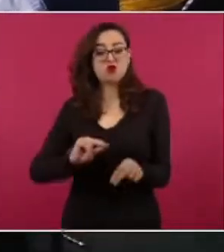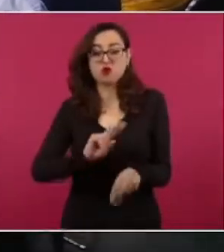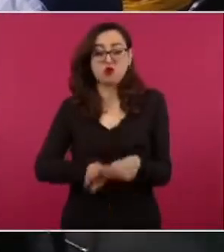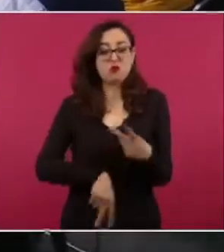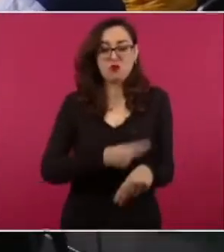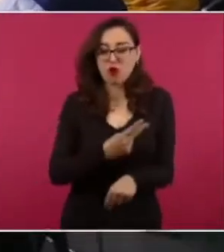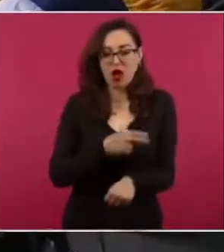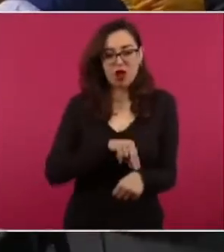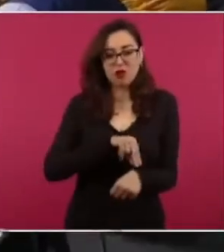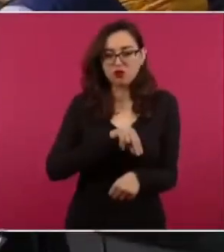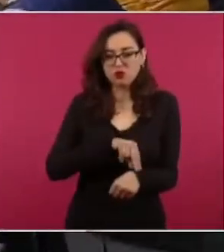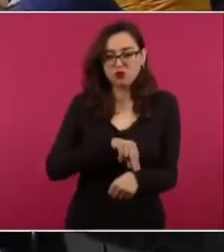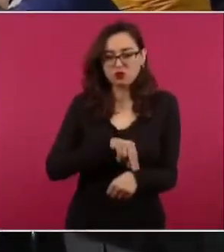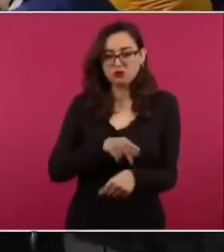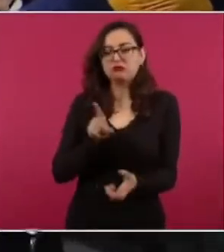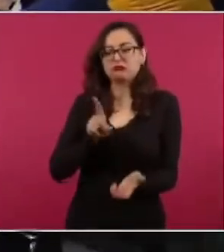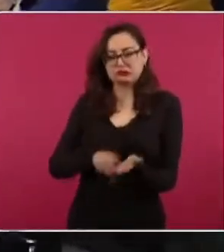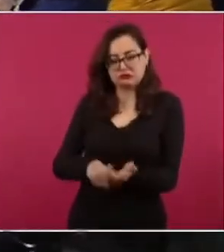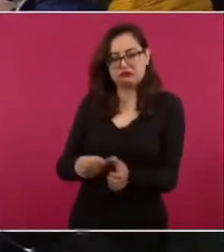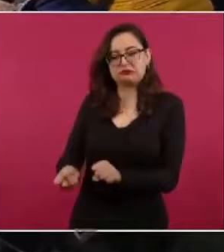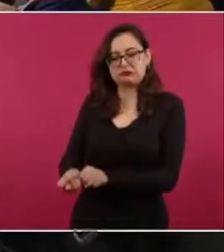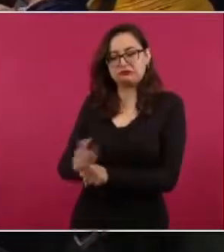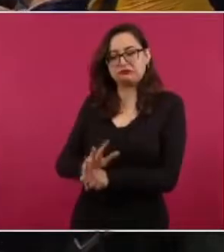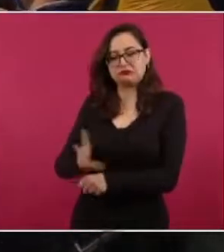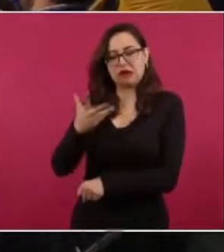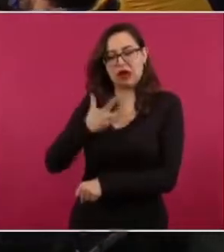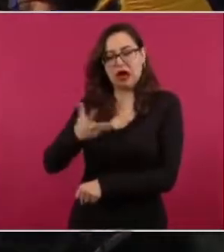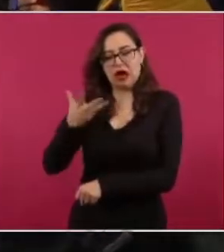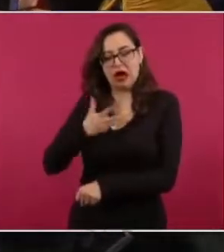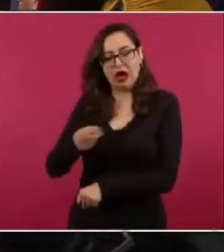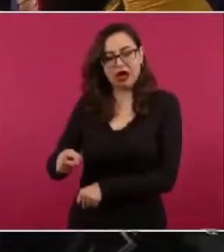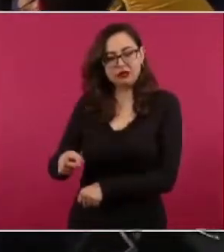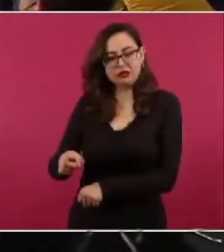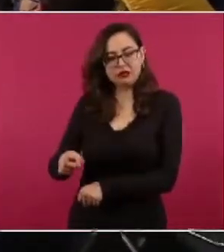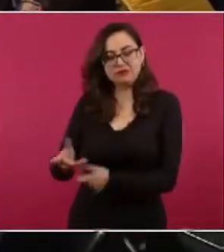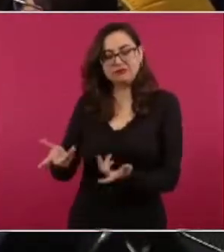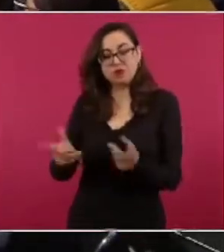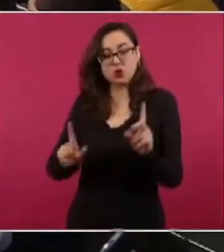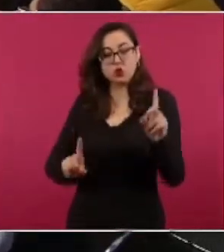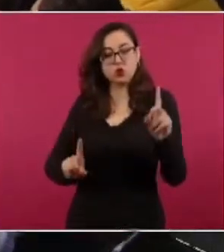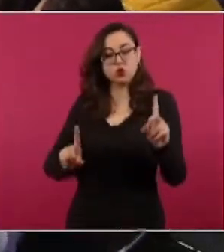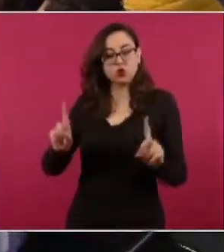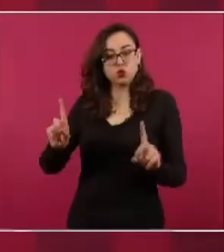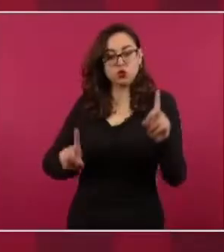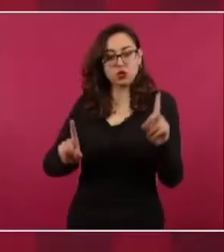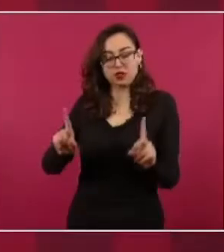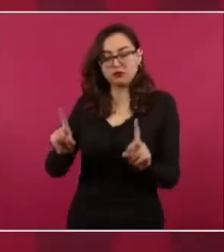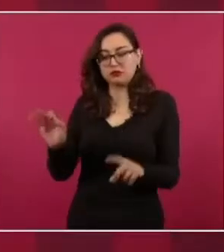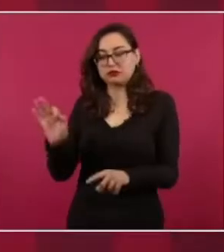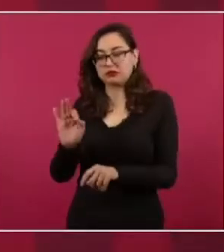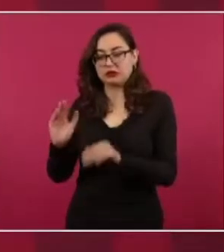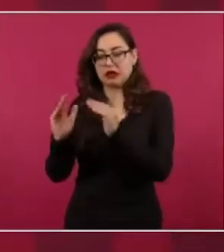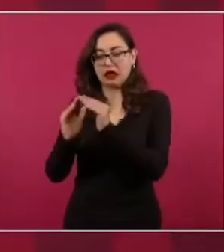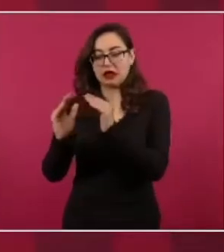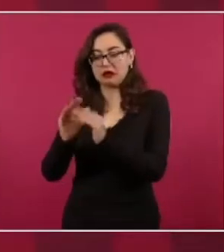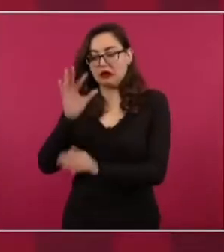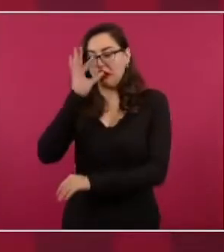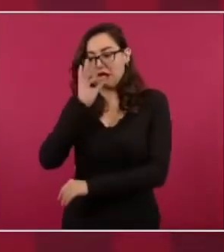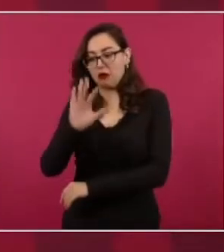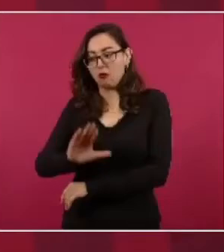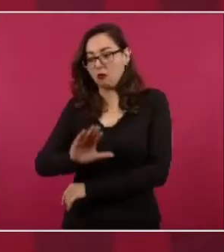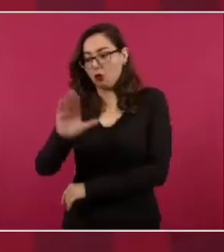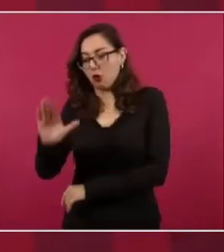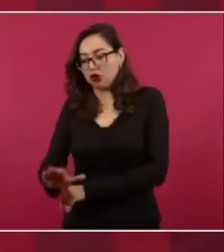a atención a una institución de salud, pudieran haber fallecido en casa, y finalmente se conoce